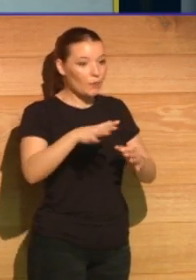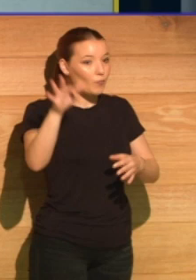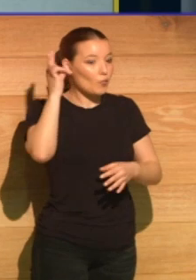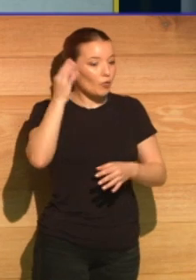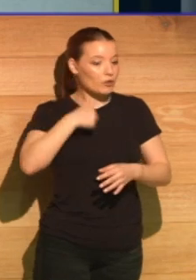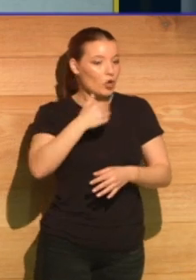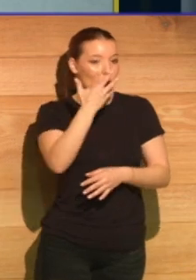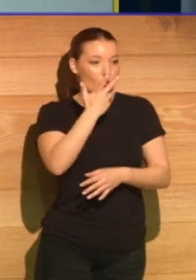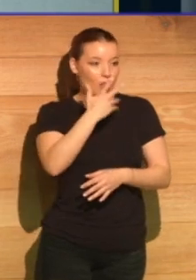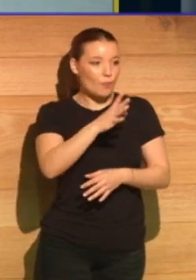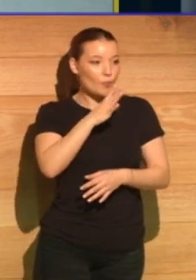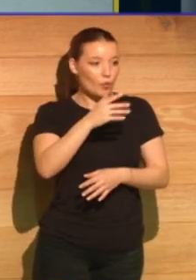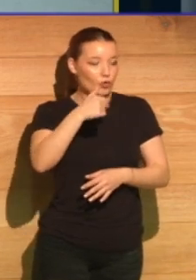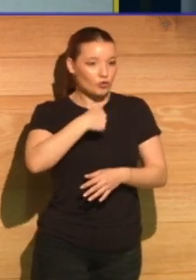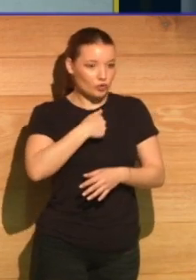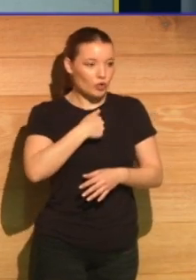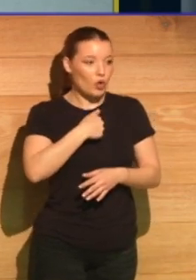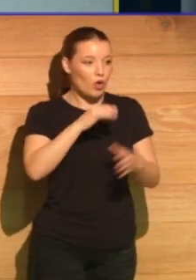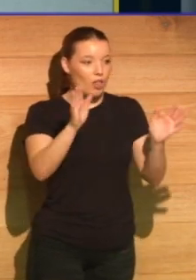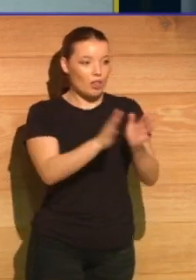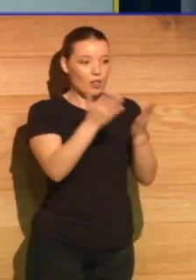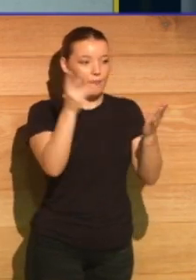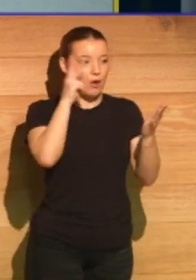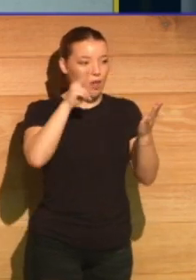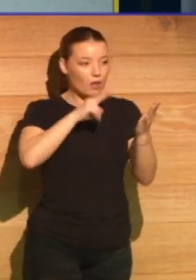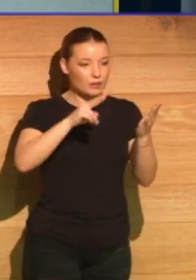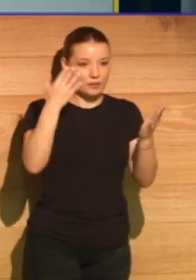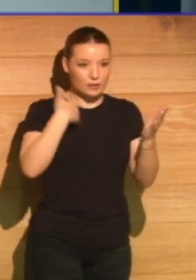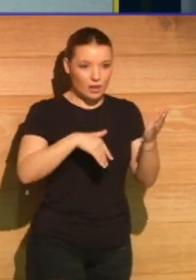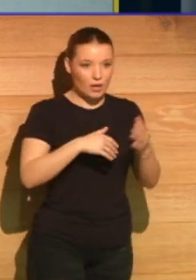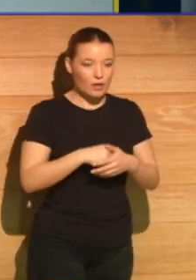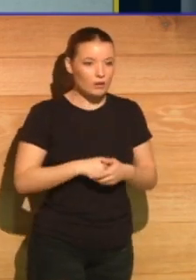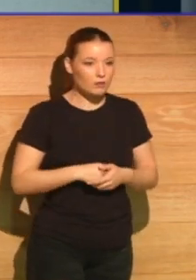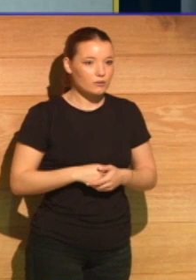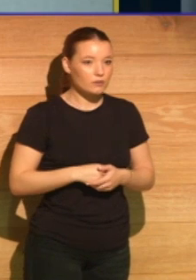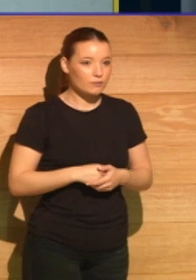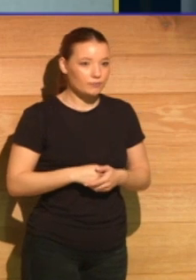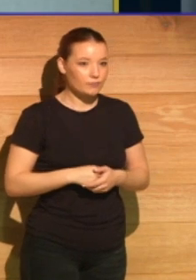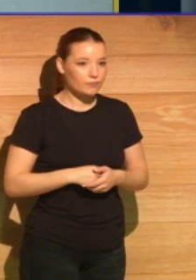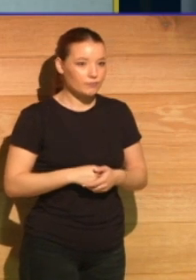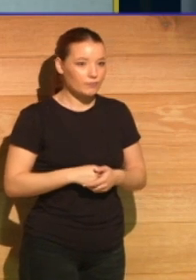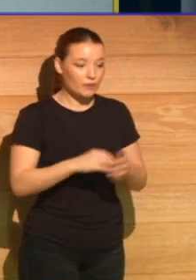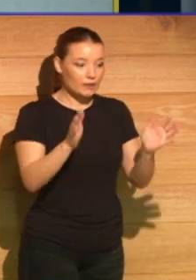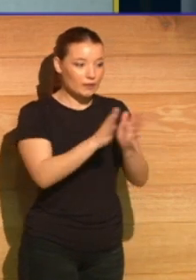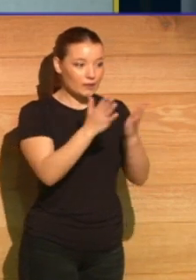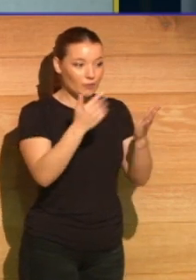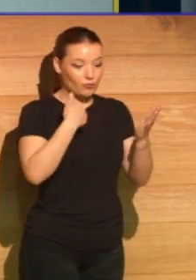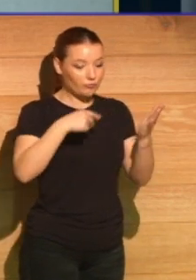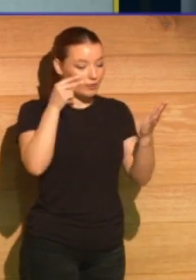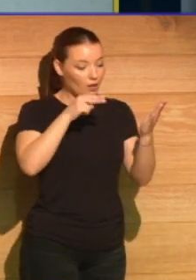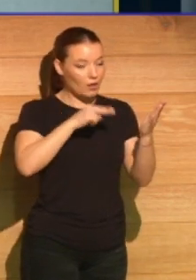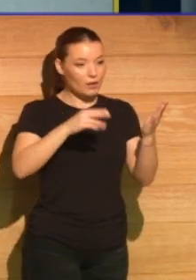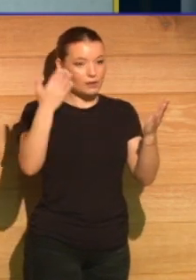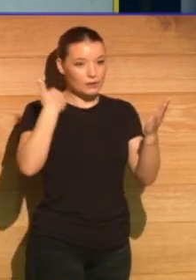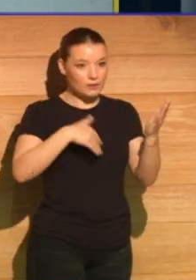la ocasión de leer algún libro, era Marie Curie. Entonces había leído el libro que había escrito